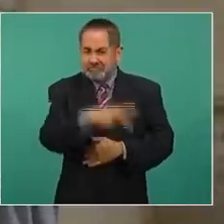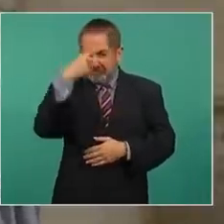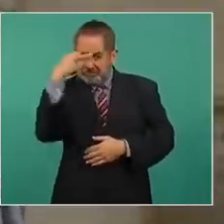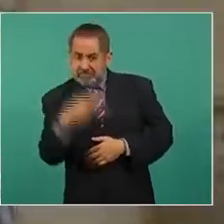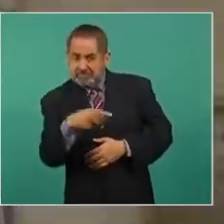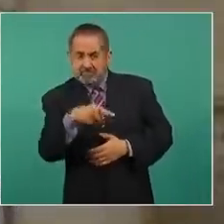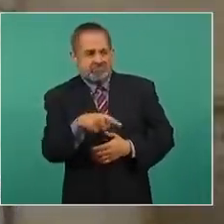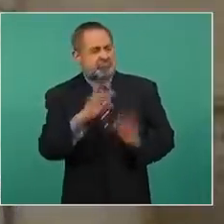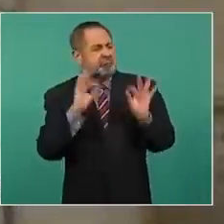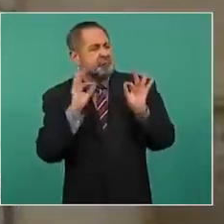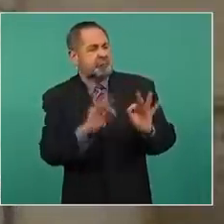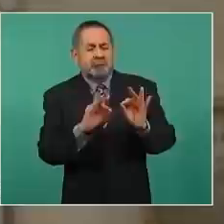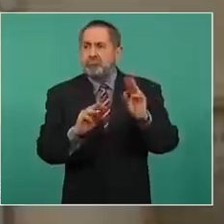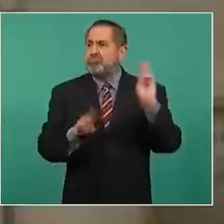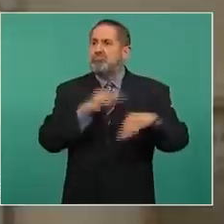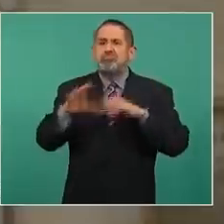sistema